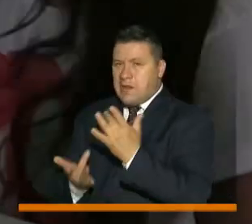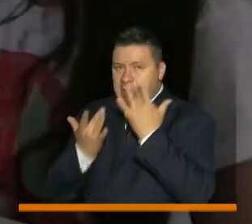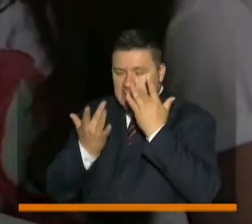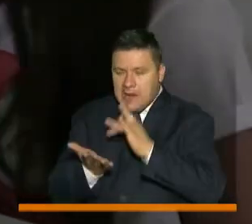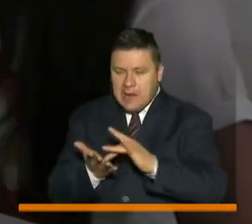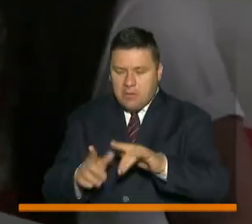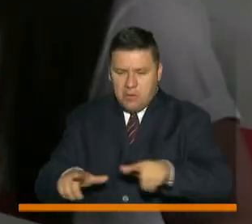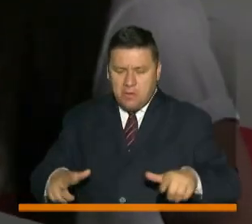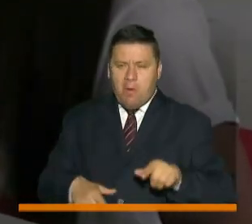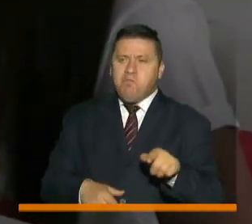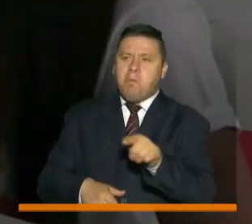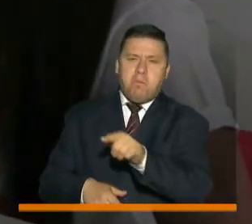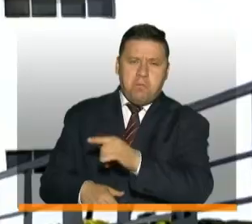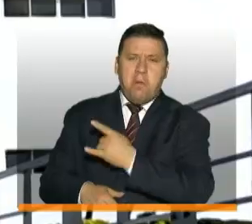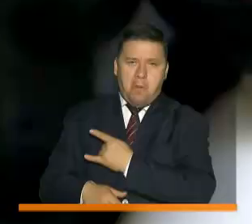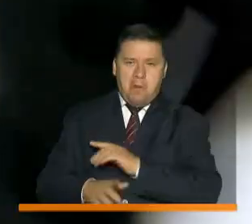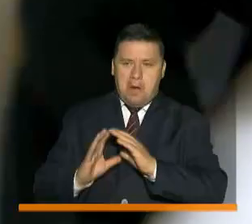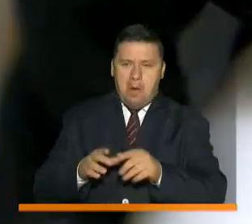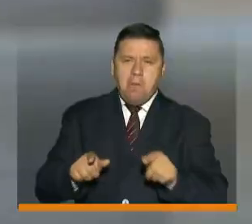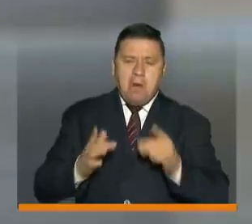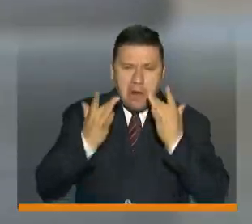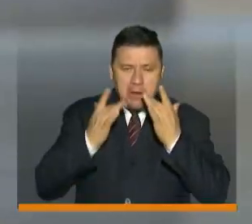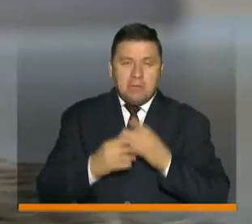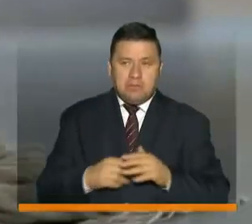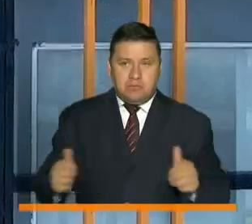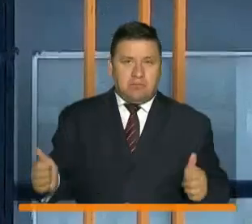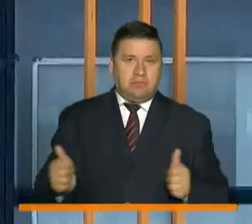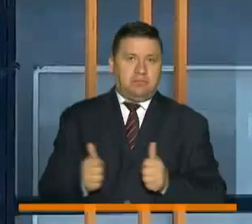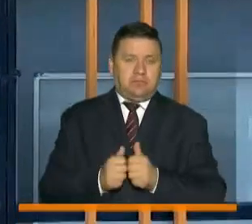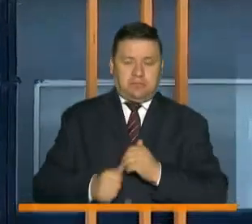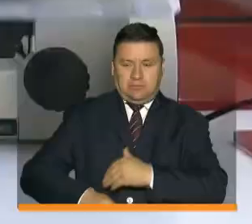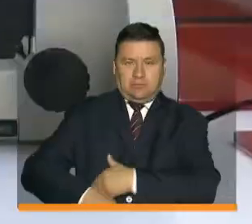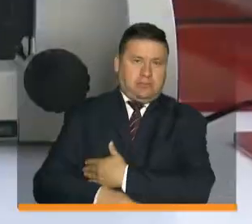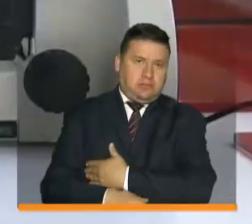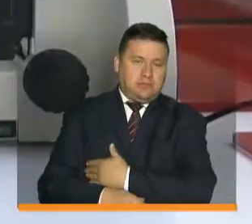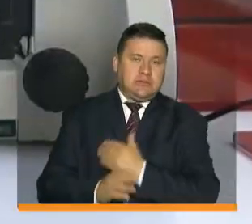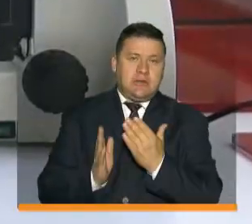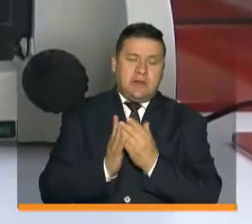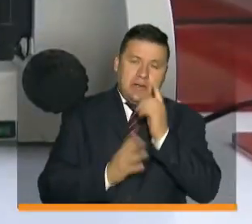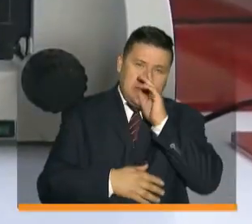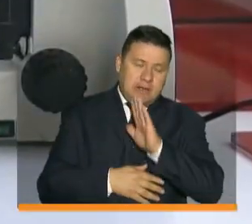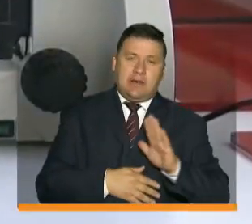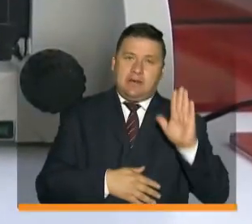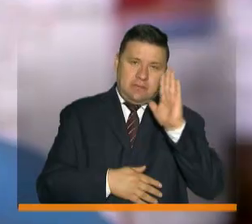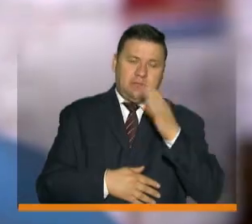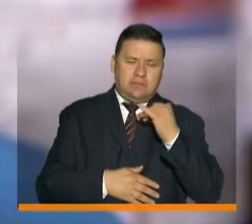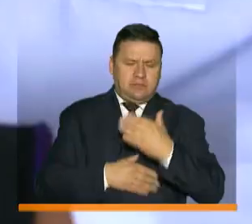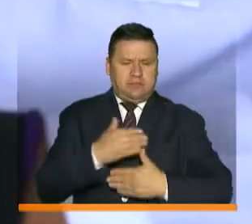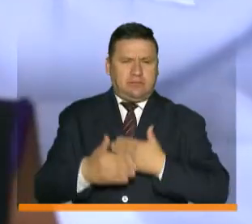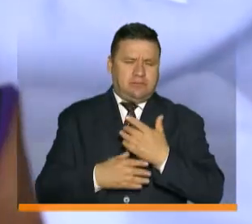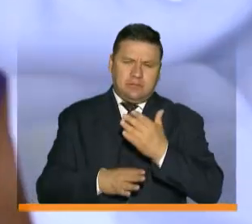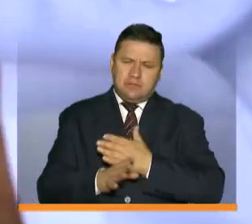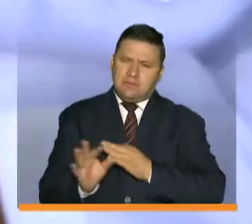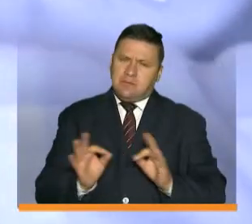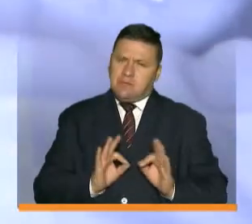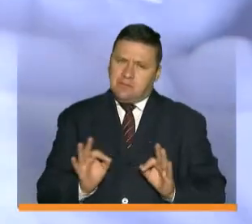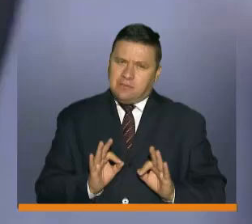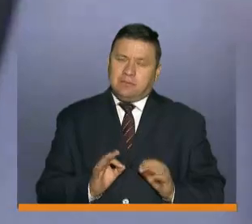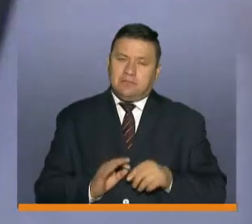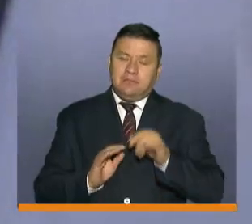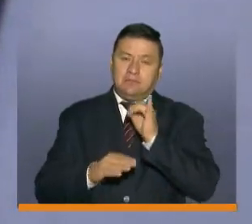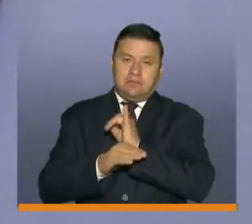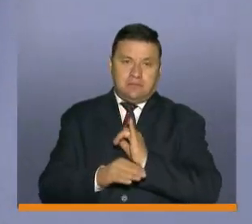de los lugares donde vamos a recibir nuestras clases. Con el acompañamiento del Ministerio de Educación Nacional y después de un proceso de preparación,